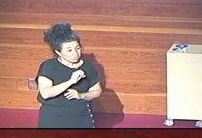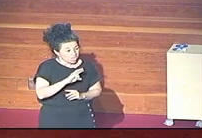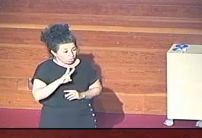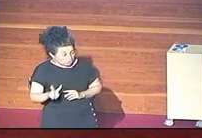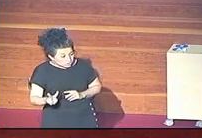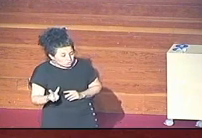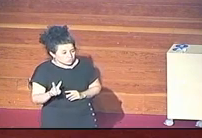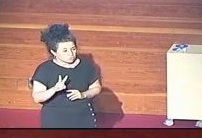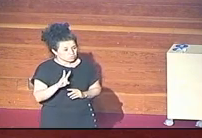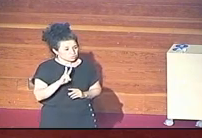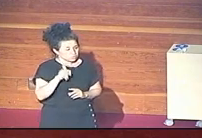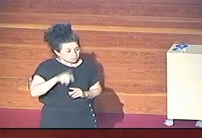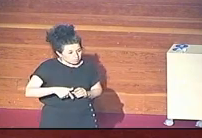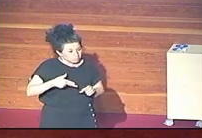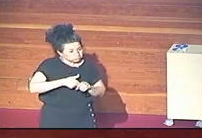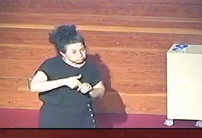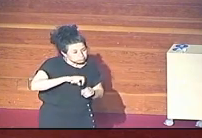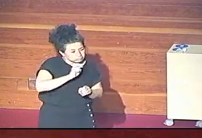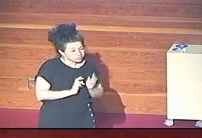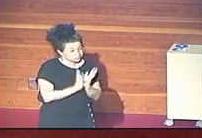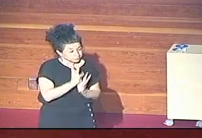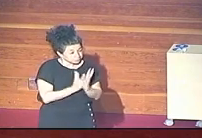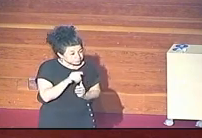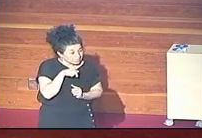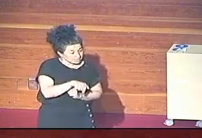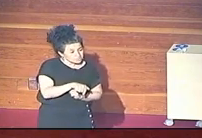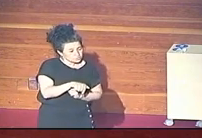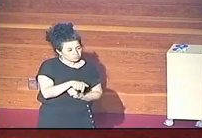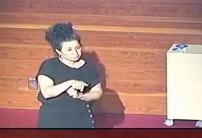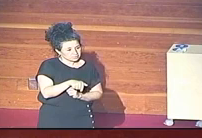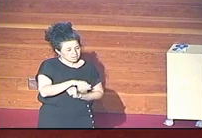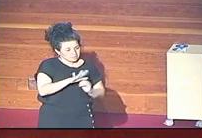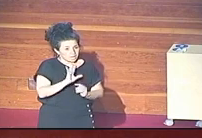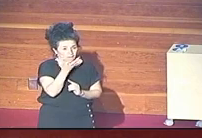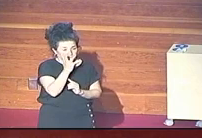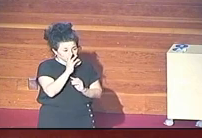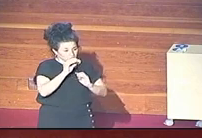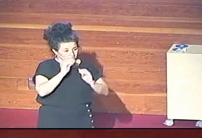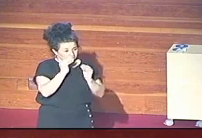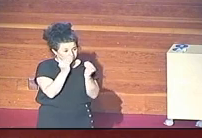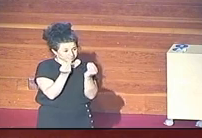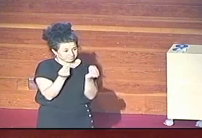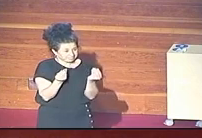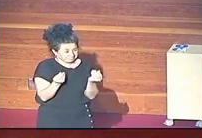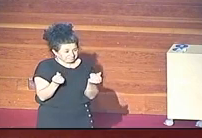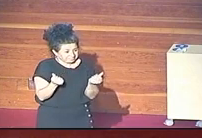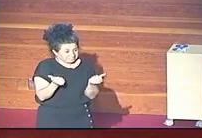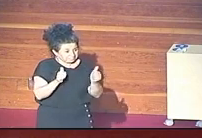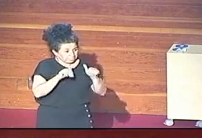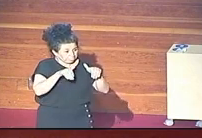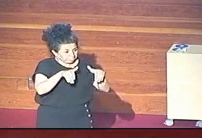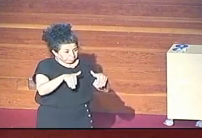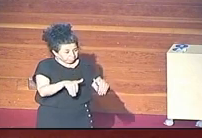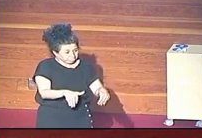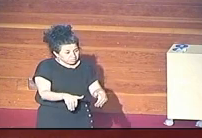fósiles y eso ha hecho que bueno pues que la degradación ambiental llegue un momento en que en que consigamos algo